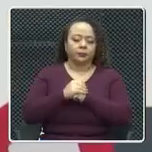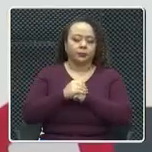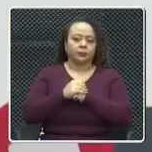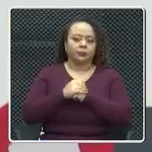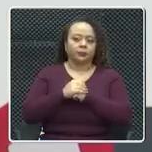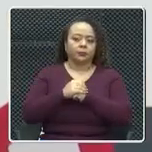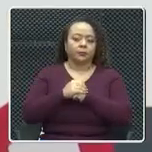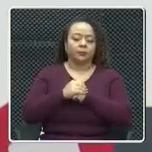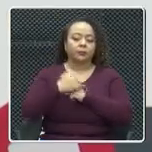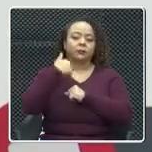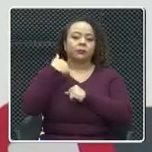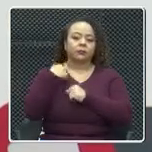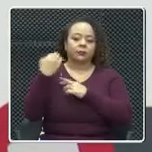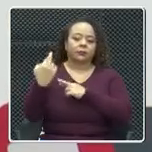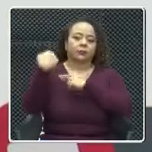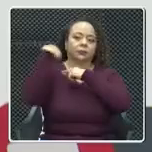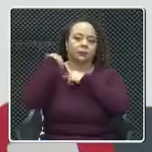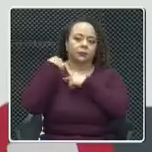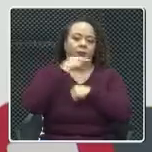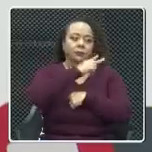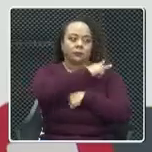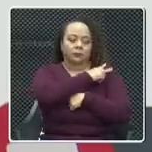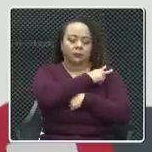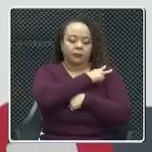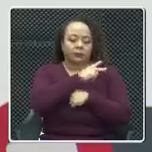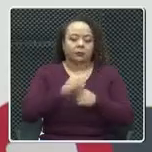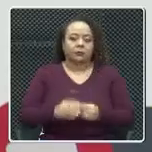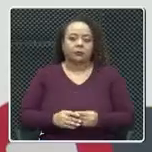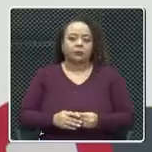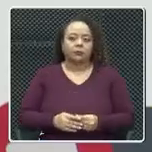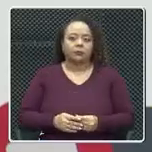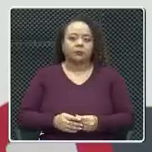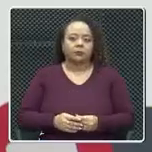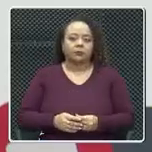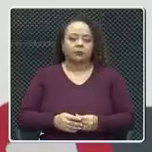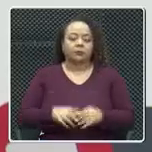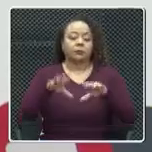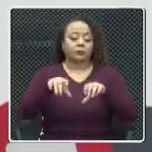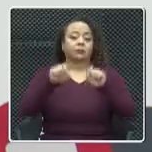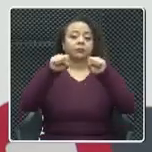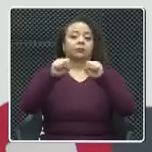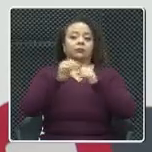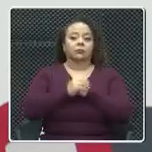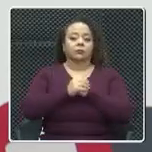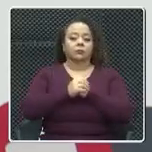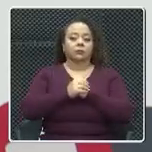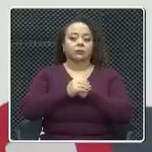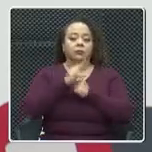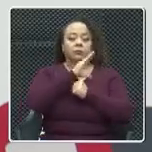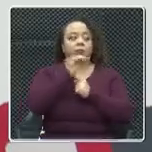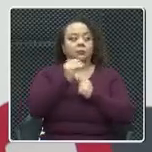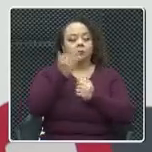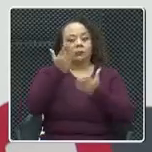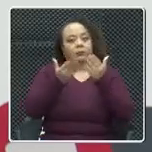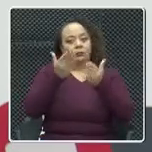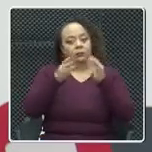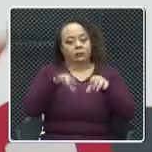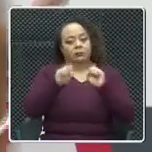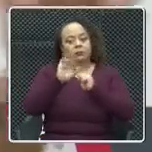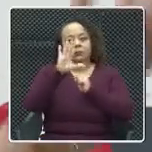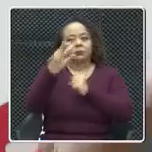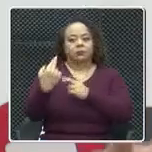¿verdad? Hay una responsabilidad de parte del patrono de estar asumiendo y de probablemente asumir